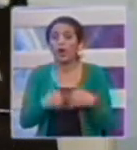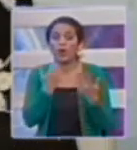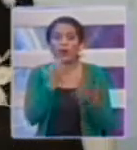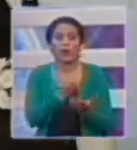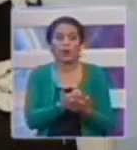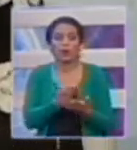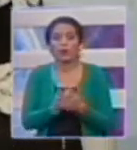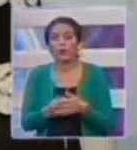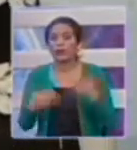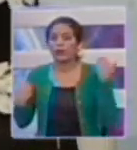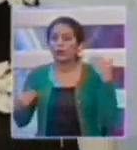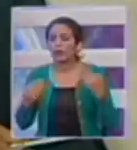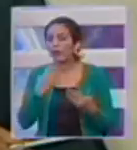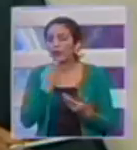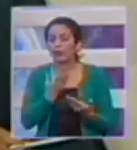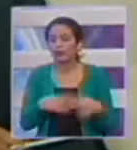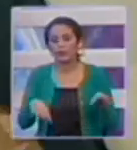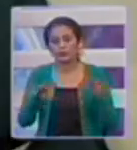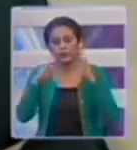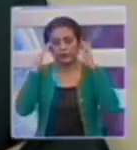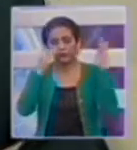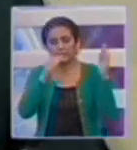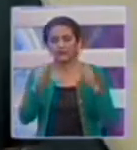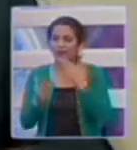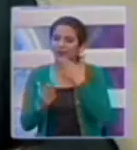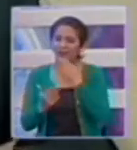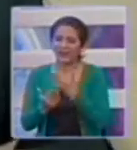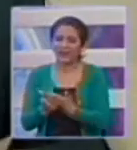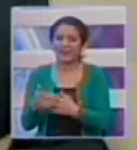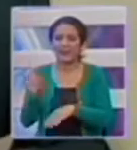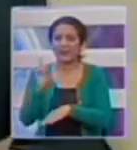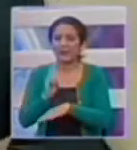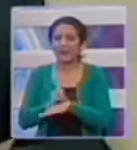tomar una decisión sobre eso. Gracias a la doctora María Paula Romo,